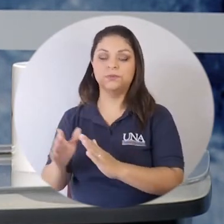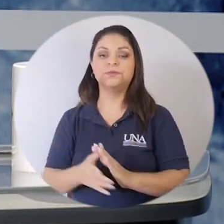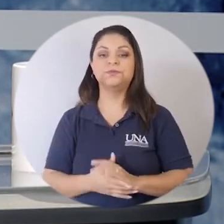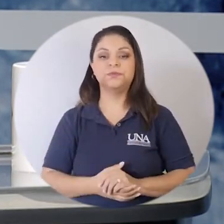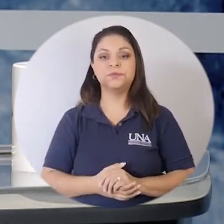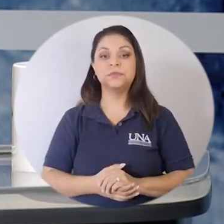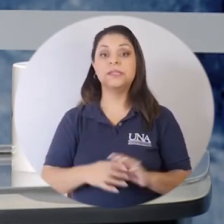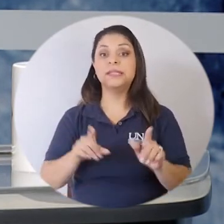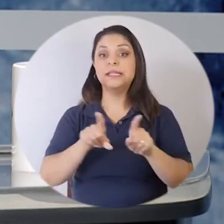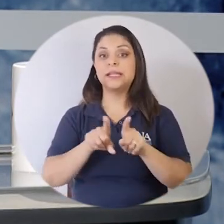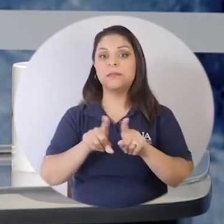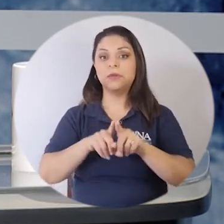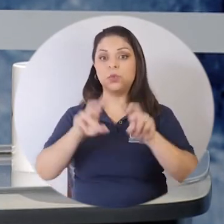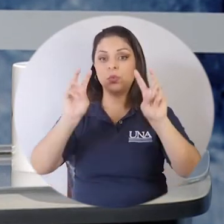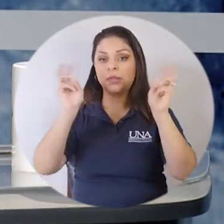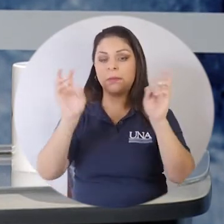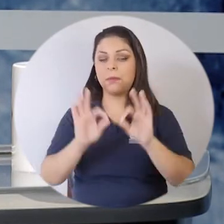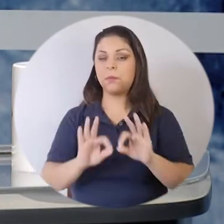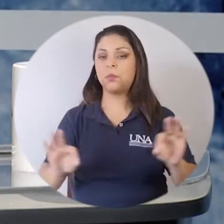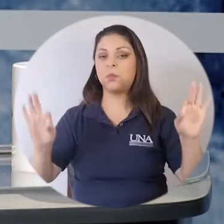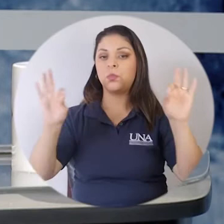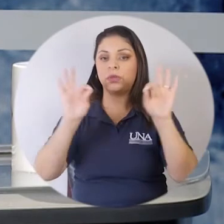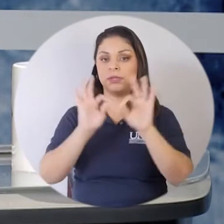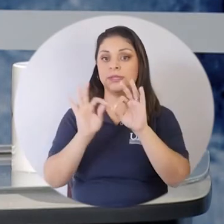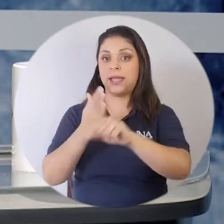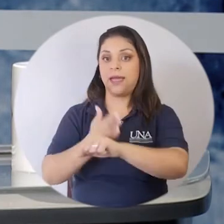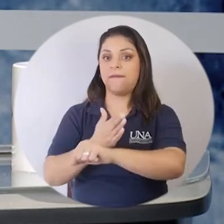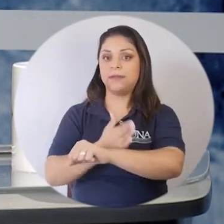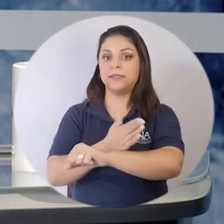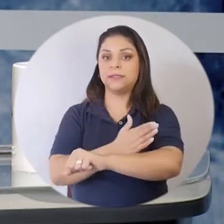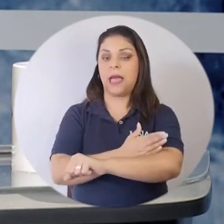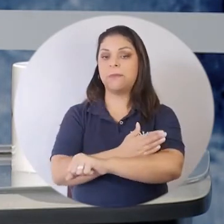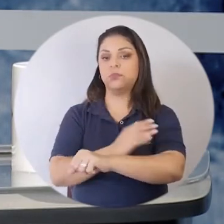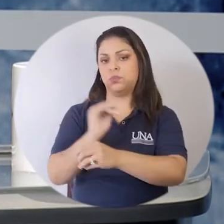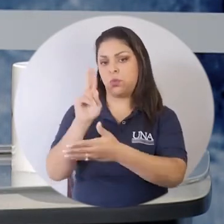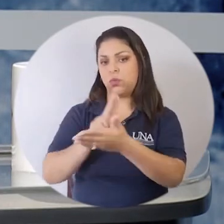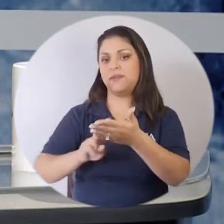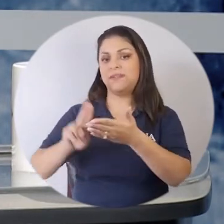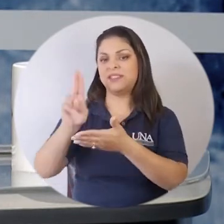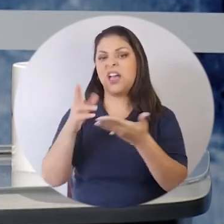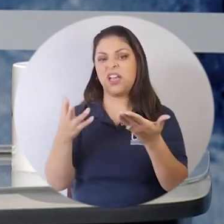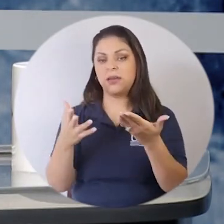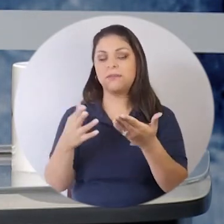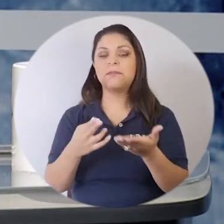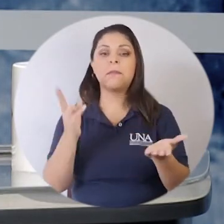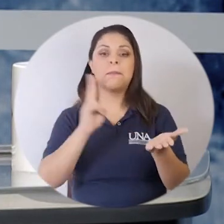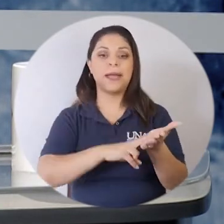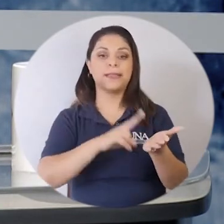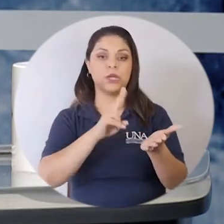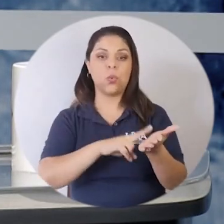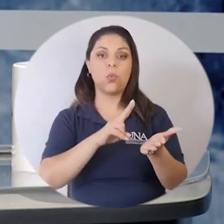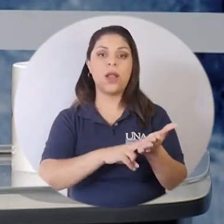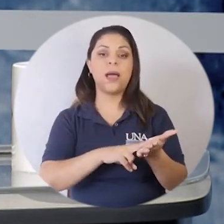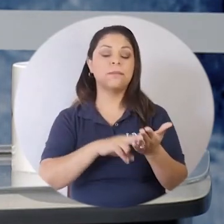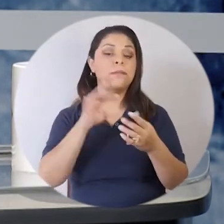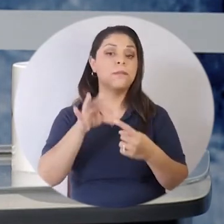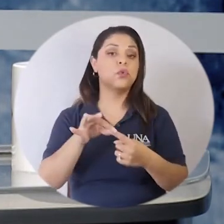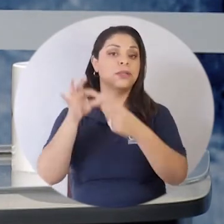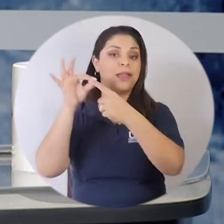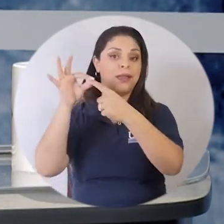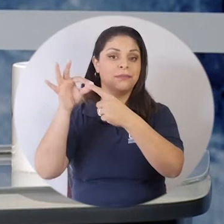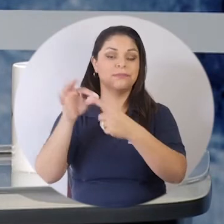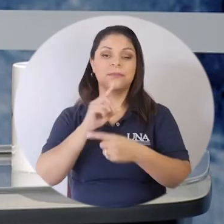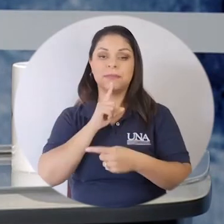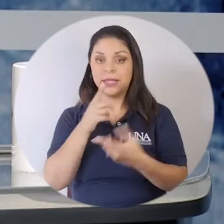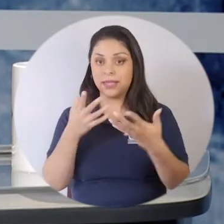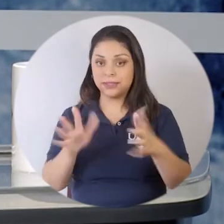organizando. Y también un tema muy importante que hemos avanzado como universidad es la matrícula prioritaria, ¿verdad?